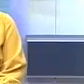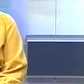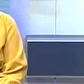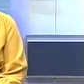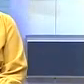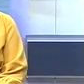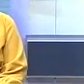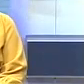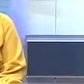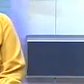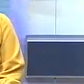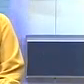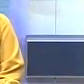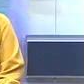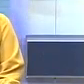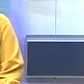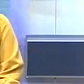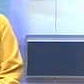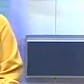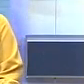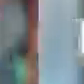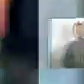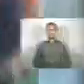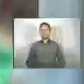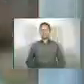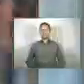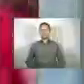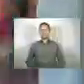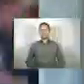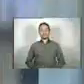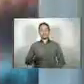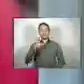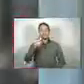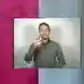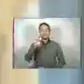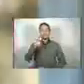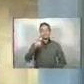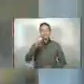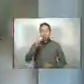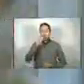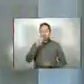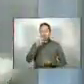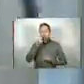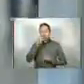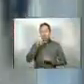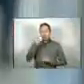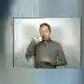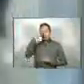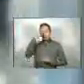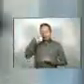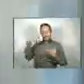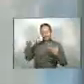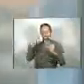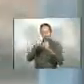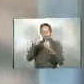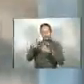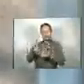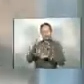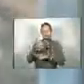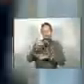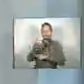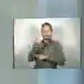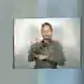El director del Instituto Salvadoreño del Migrante César Ríos reaccionó ante el incidente ocurrido en Chiapas, México, que dejó más de